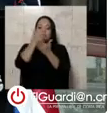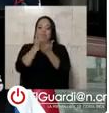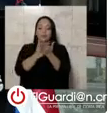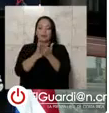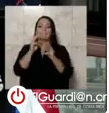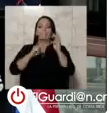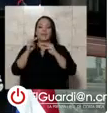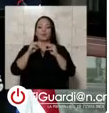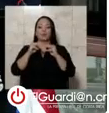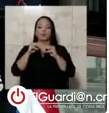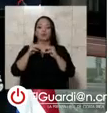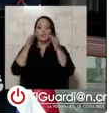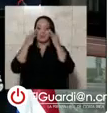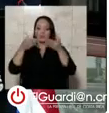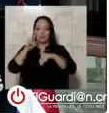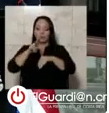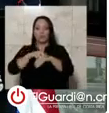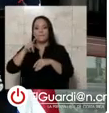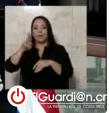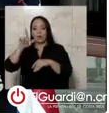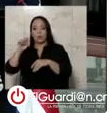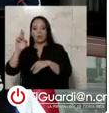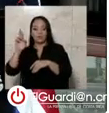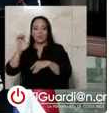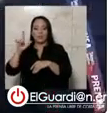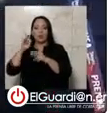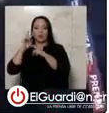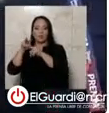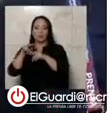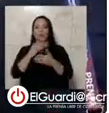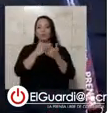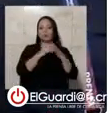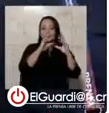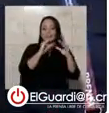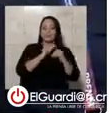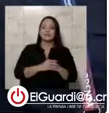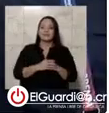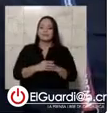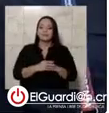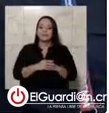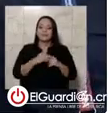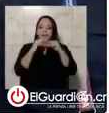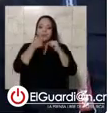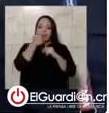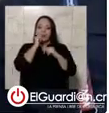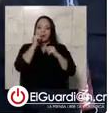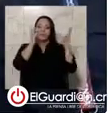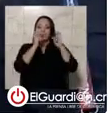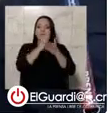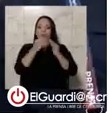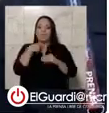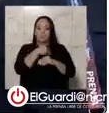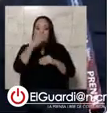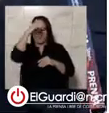nacionales presenciales con Paula Ruiz del Observador. ¿Qué tal? Buenas tardes. Don Rodrigo, ayer escuchábamos la opinión de algunos ministros, pero